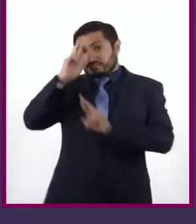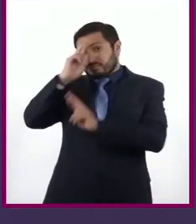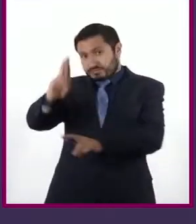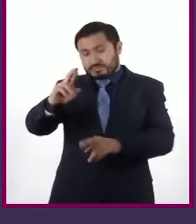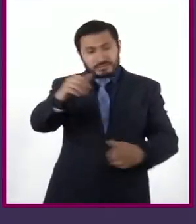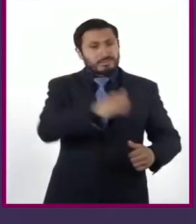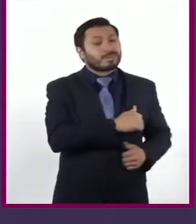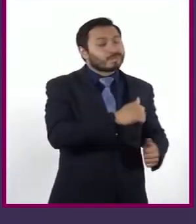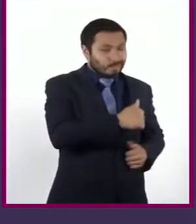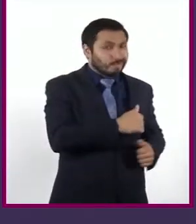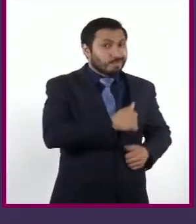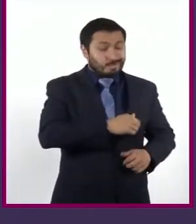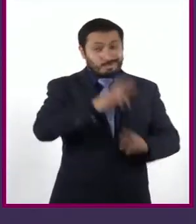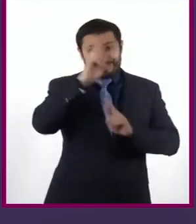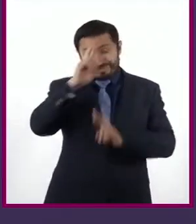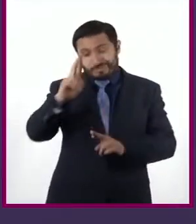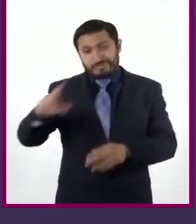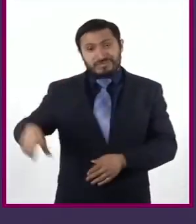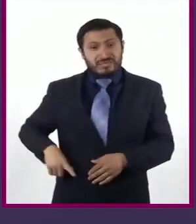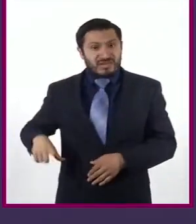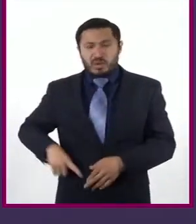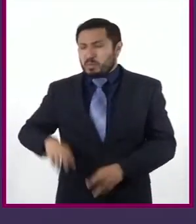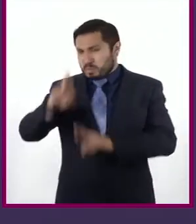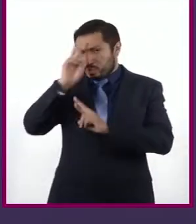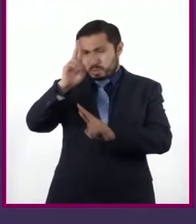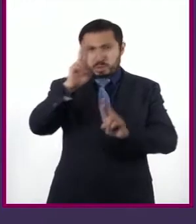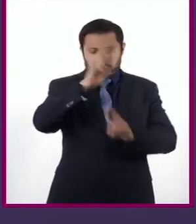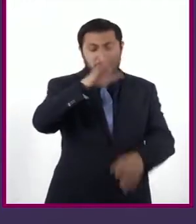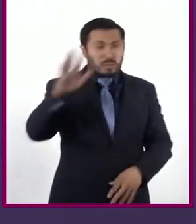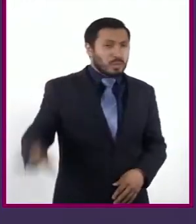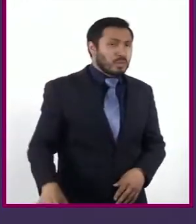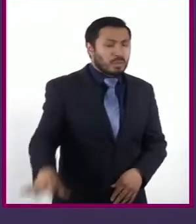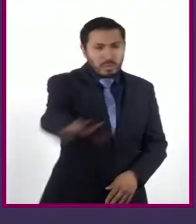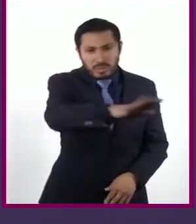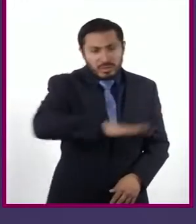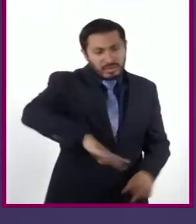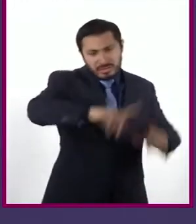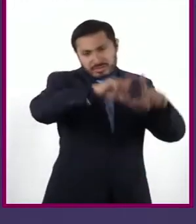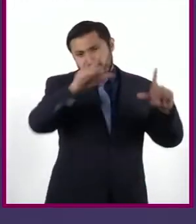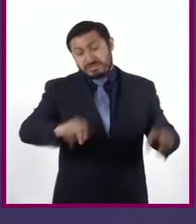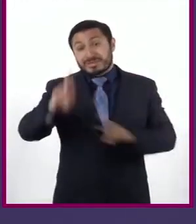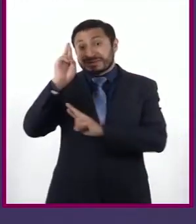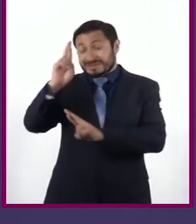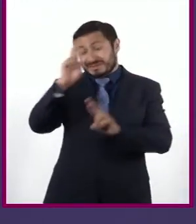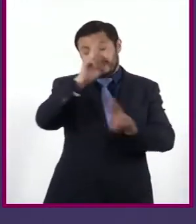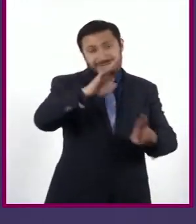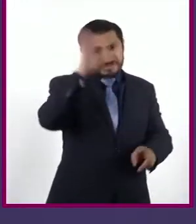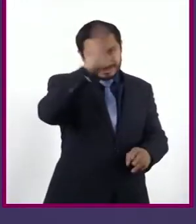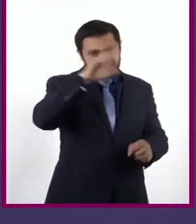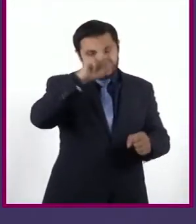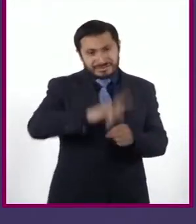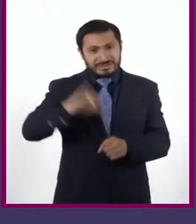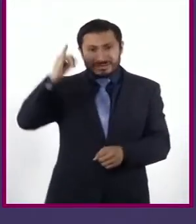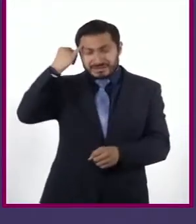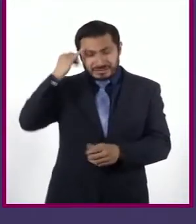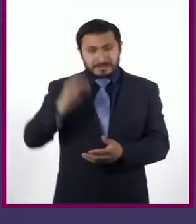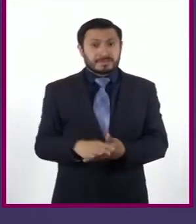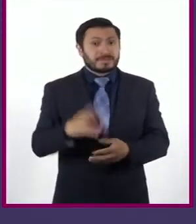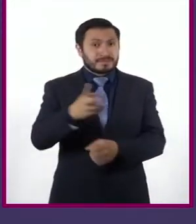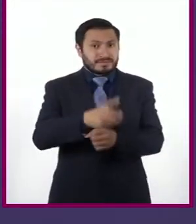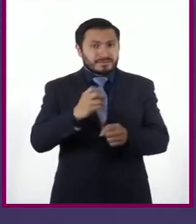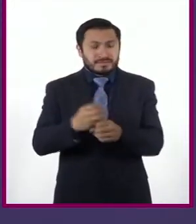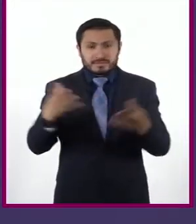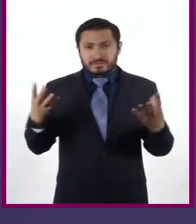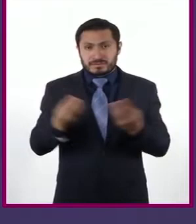las autoridades gubernamentales y por toda la población mexicana. Los invitamos a que nos acompañen en